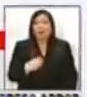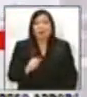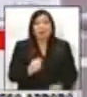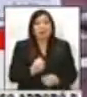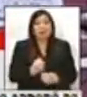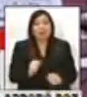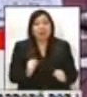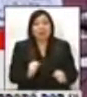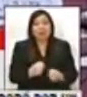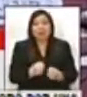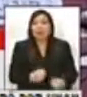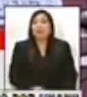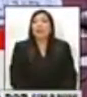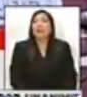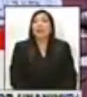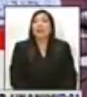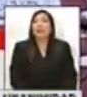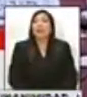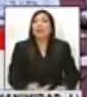imposible.